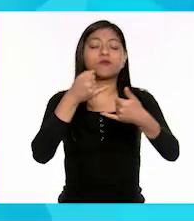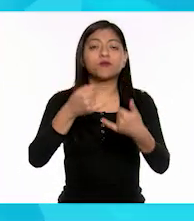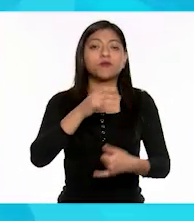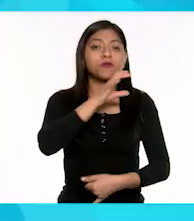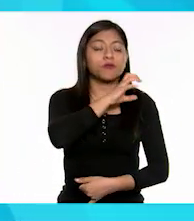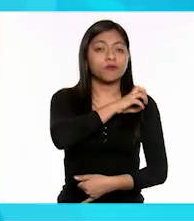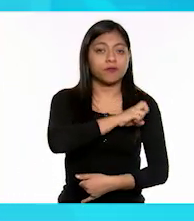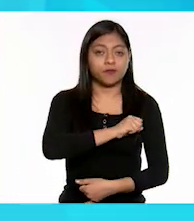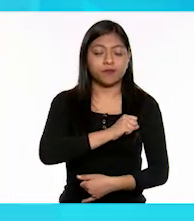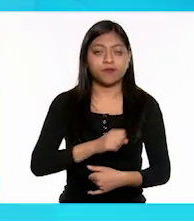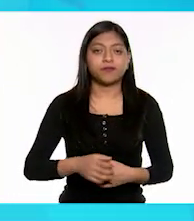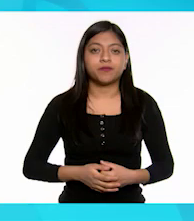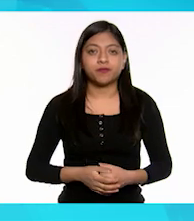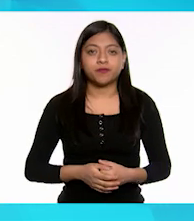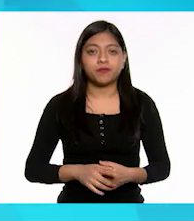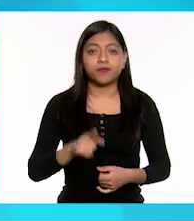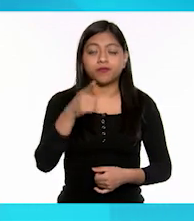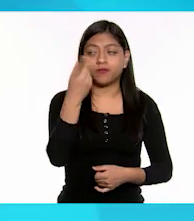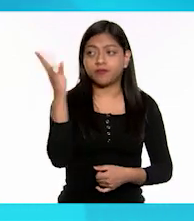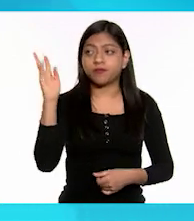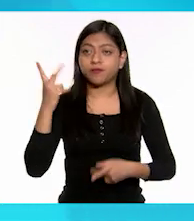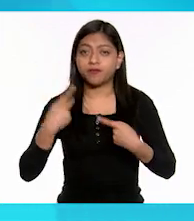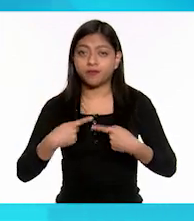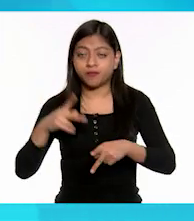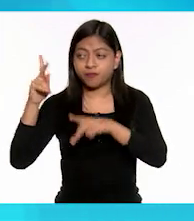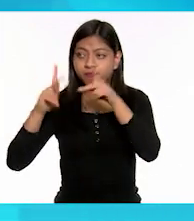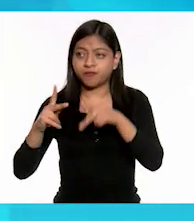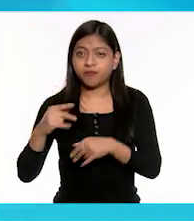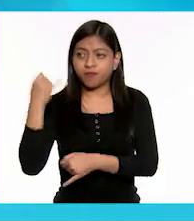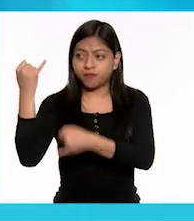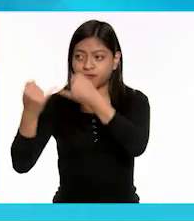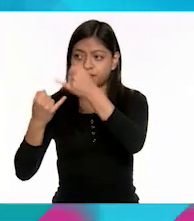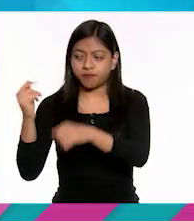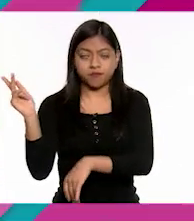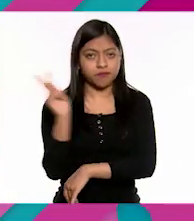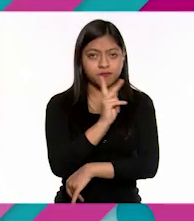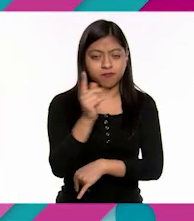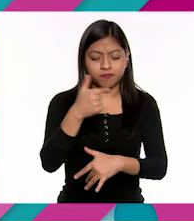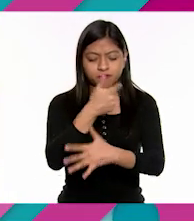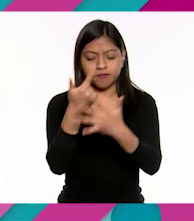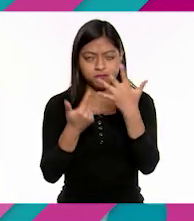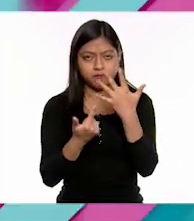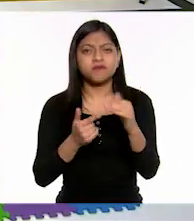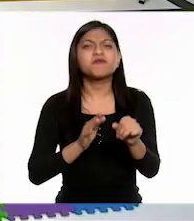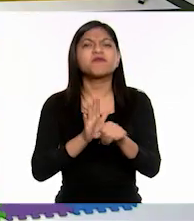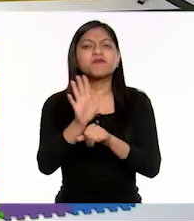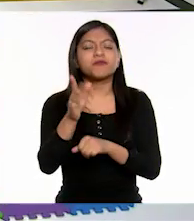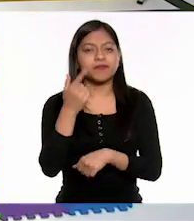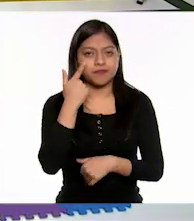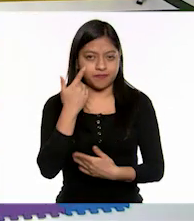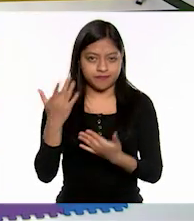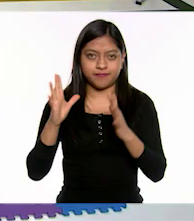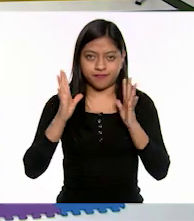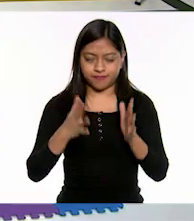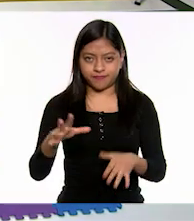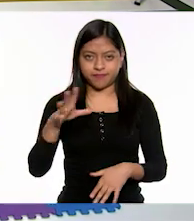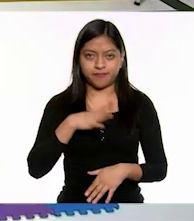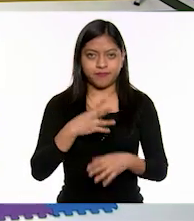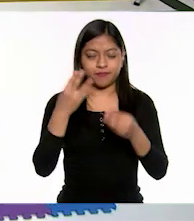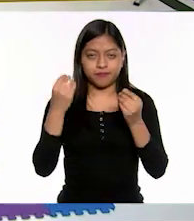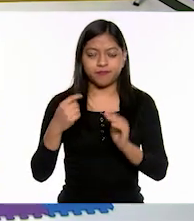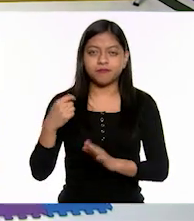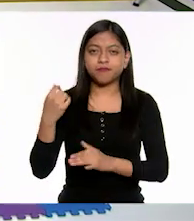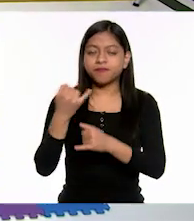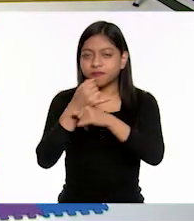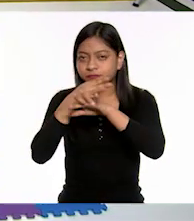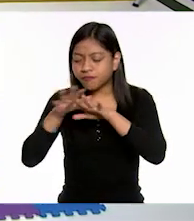las personas con las que platicaron completa la tabla muy bien pues nosotros ya tenemos mucho material porque